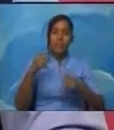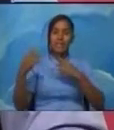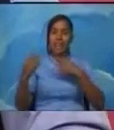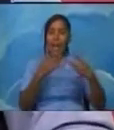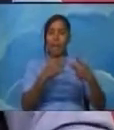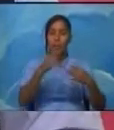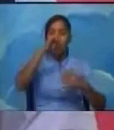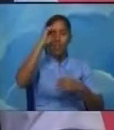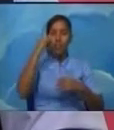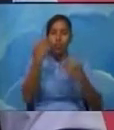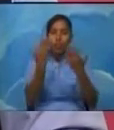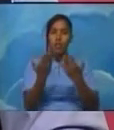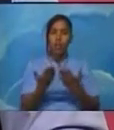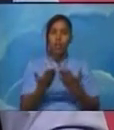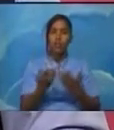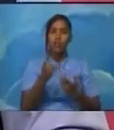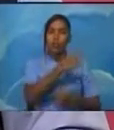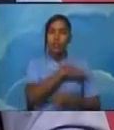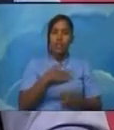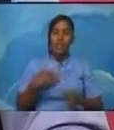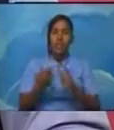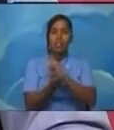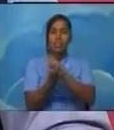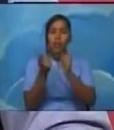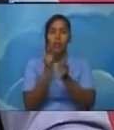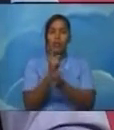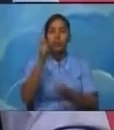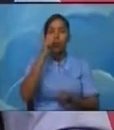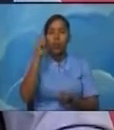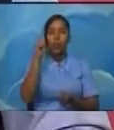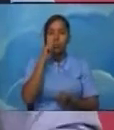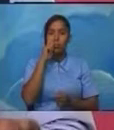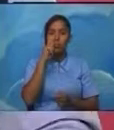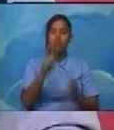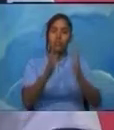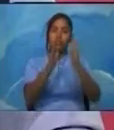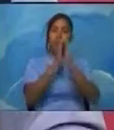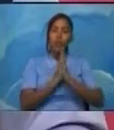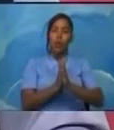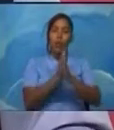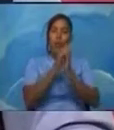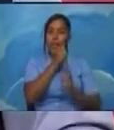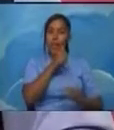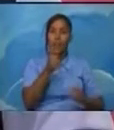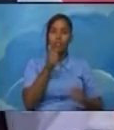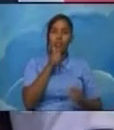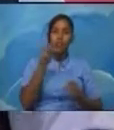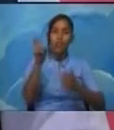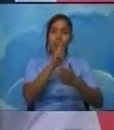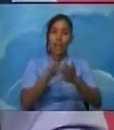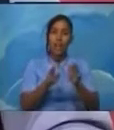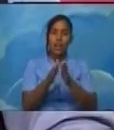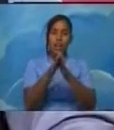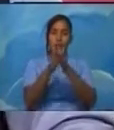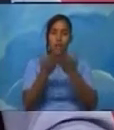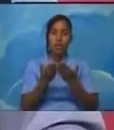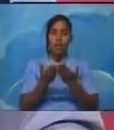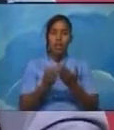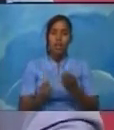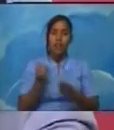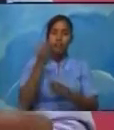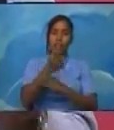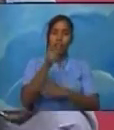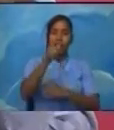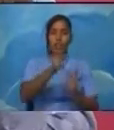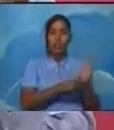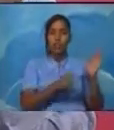armas que Dios nos ha dado. ¿Usted quiere que se convierta un mormón al Evangelio? Ore, ayune, lea la Biblia.